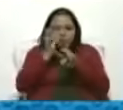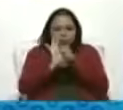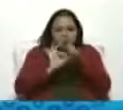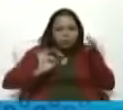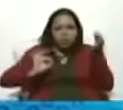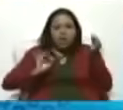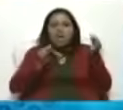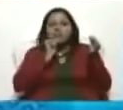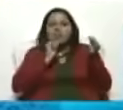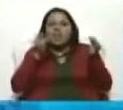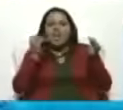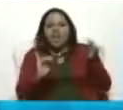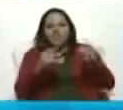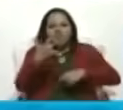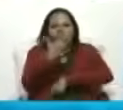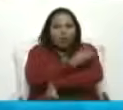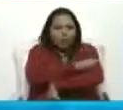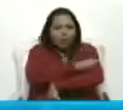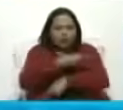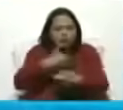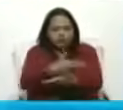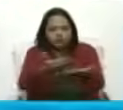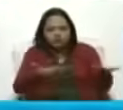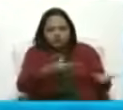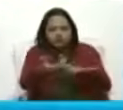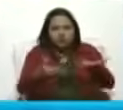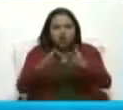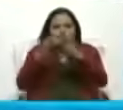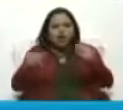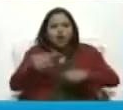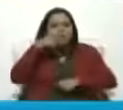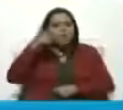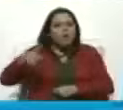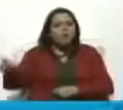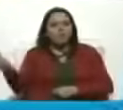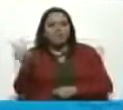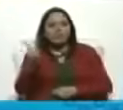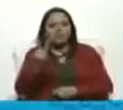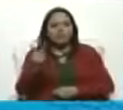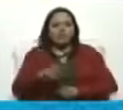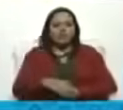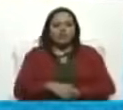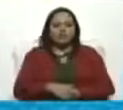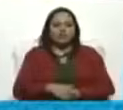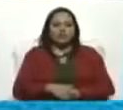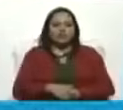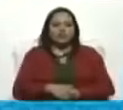¿Quién trajo la vacuna para vacunar a todo el pueblo venezolano?